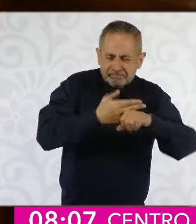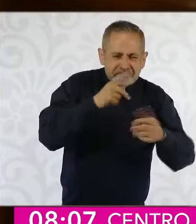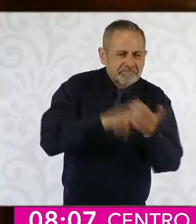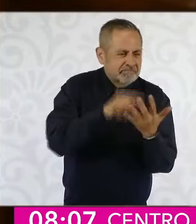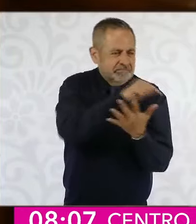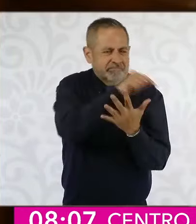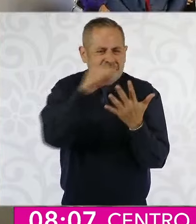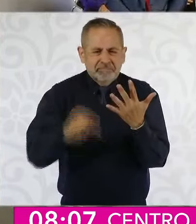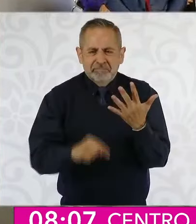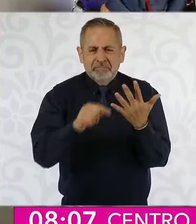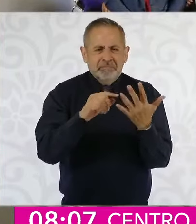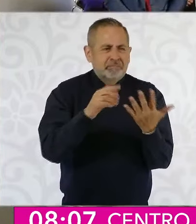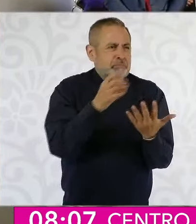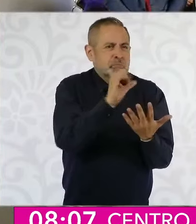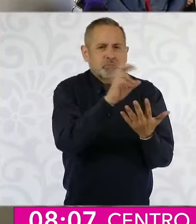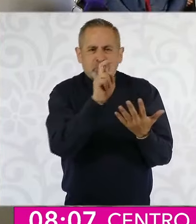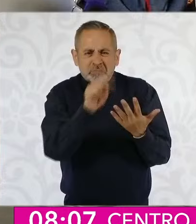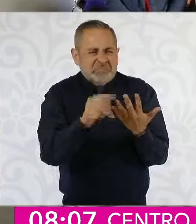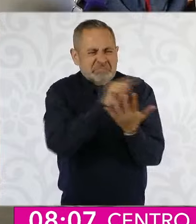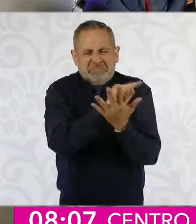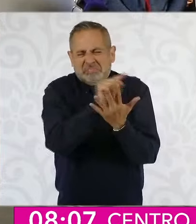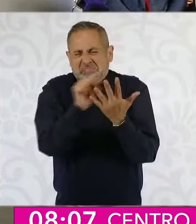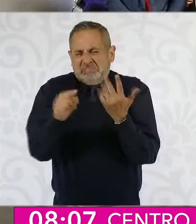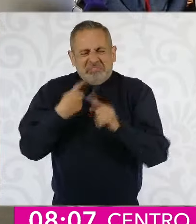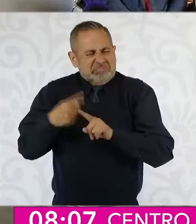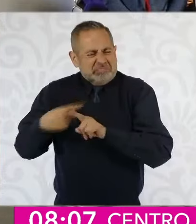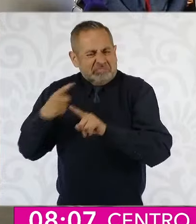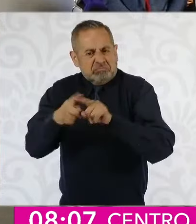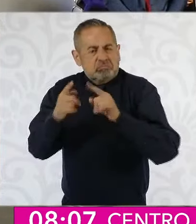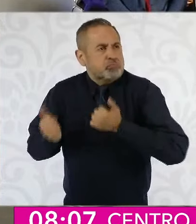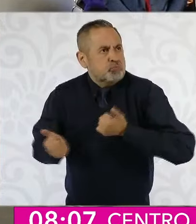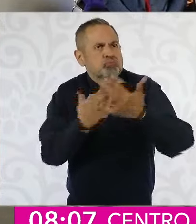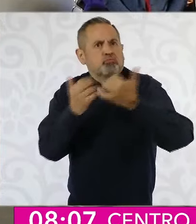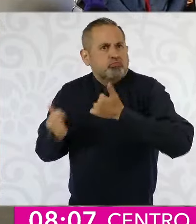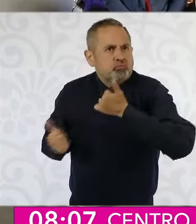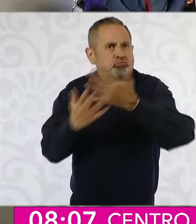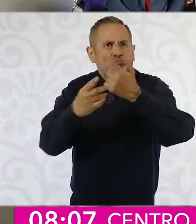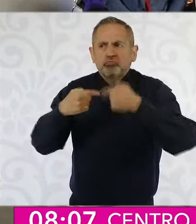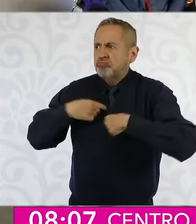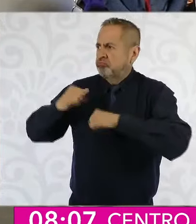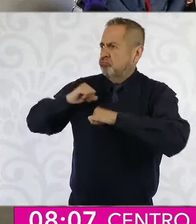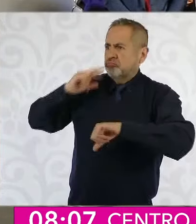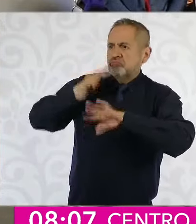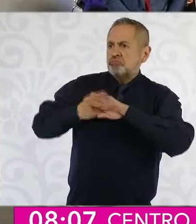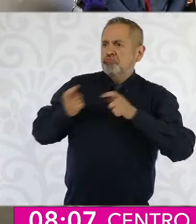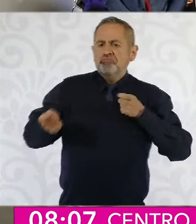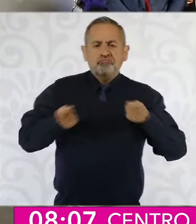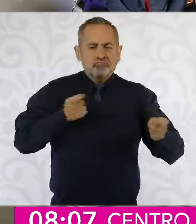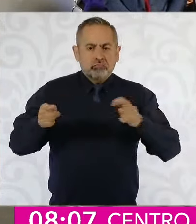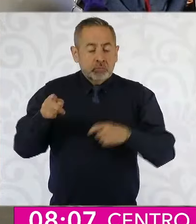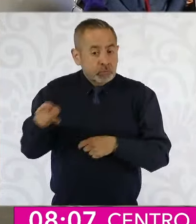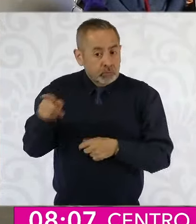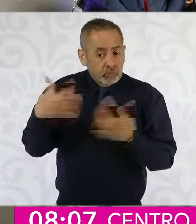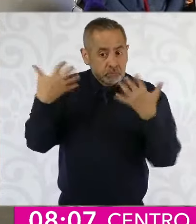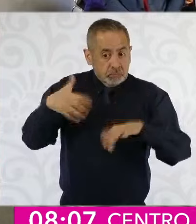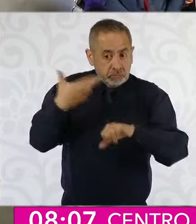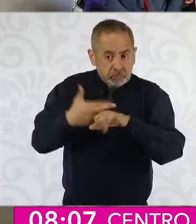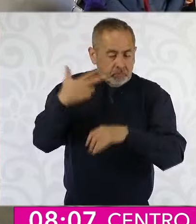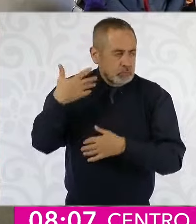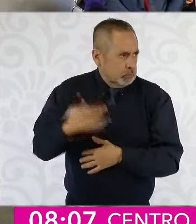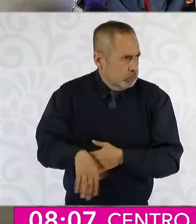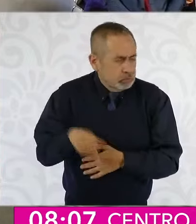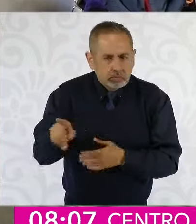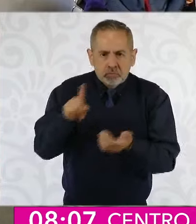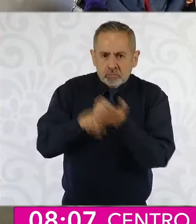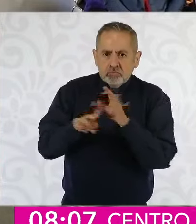Holland, Cummins. Y bueno, es verdaderamente ha conseguido ser una de las empresas líderes en el sector de